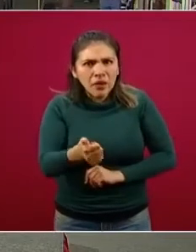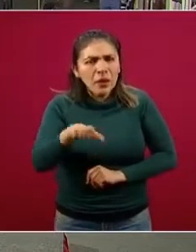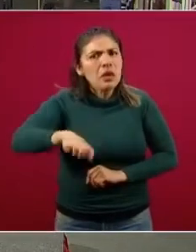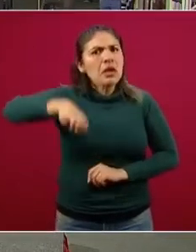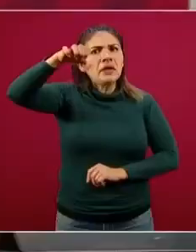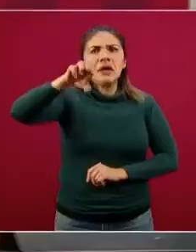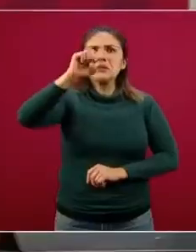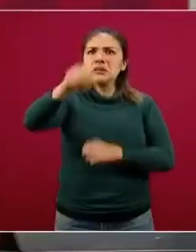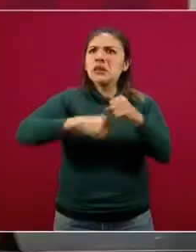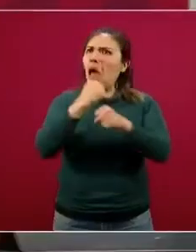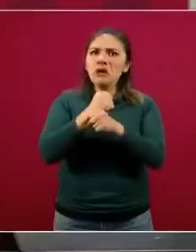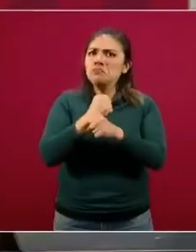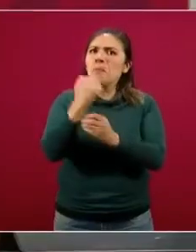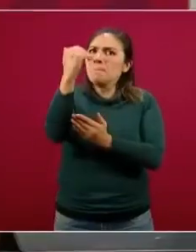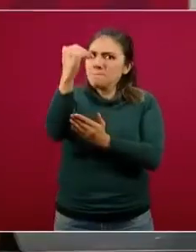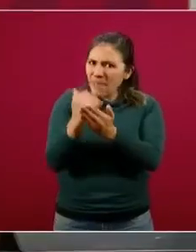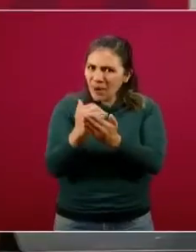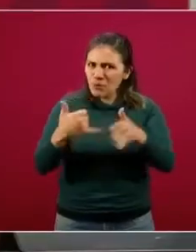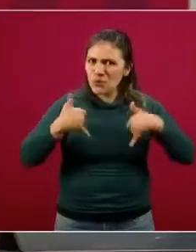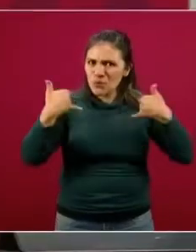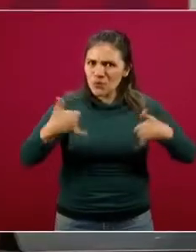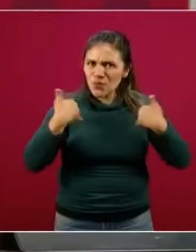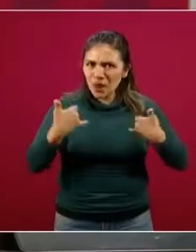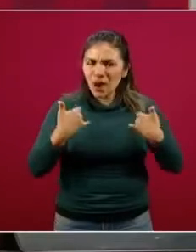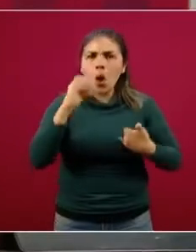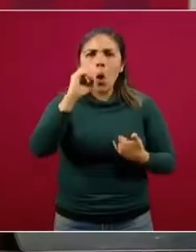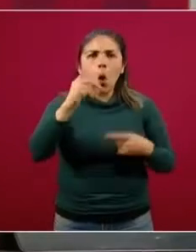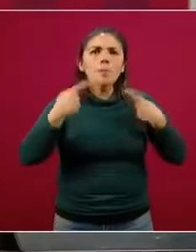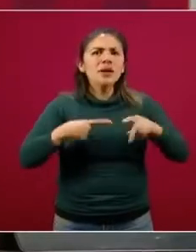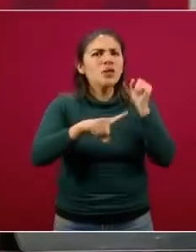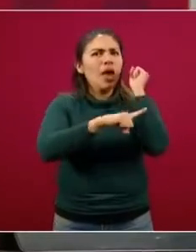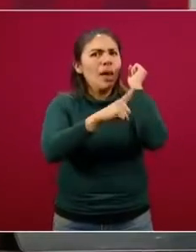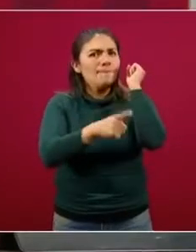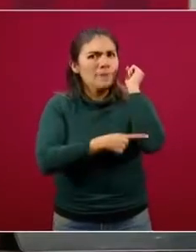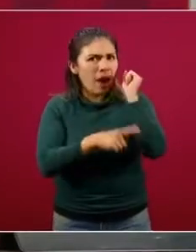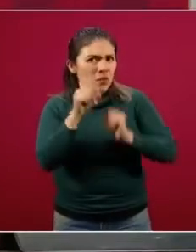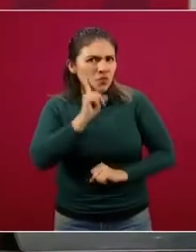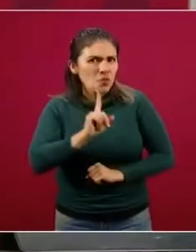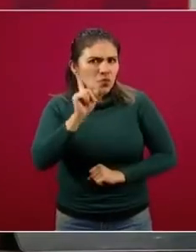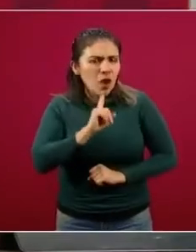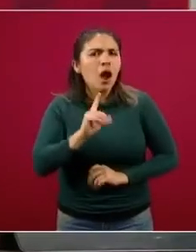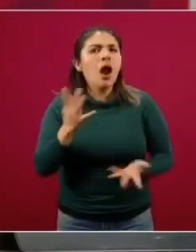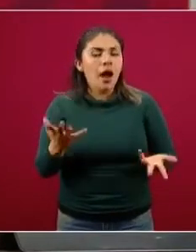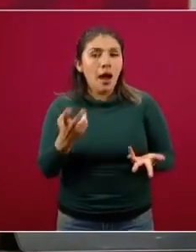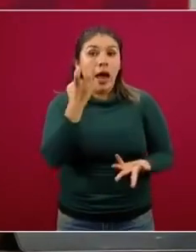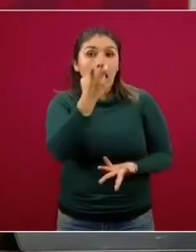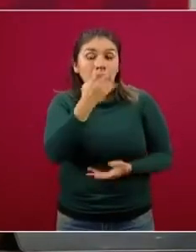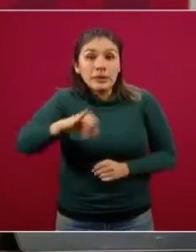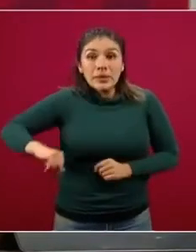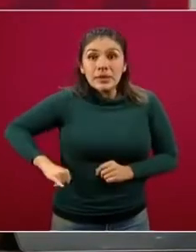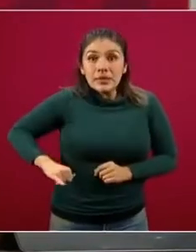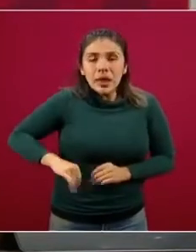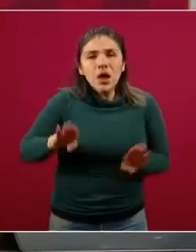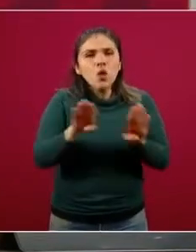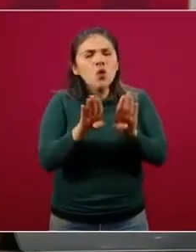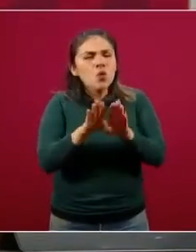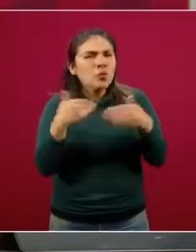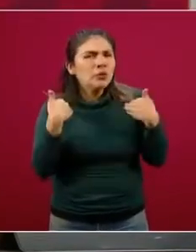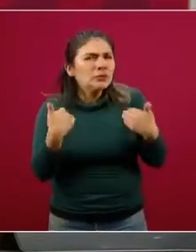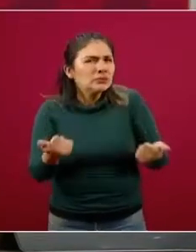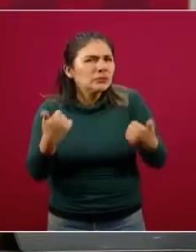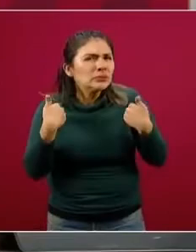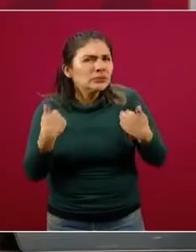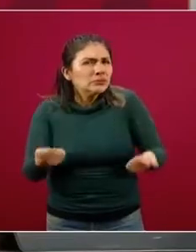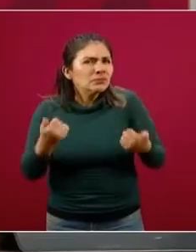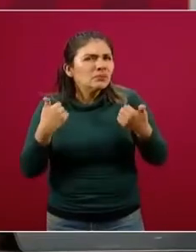de 60 años o una embarazada también, es de especial interés para entender